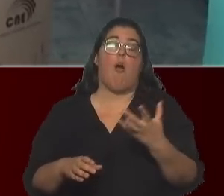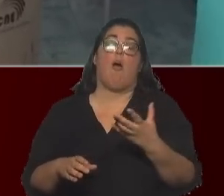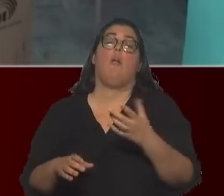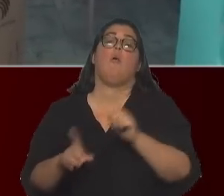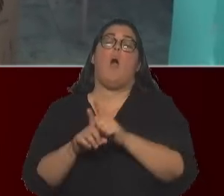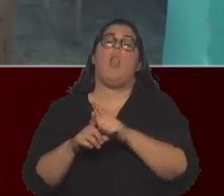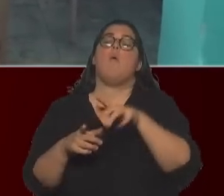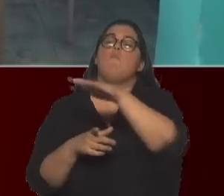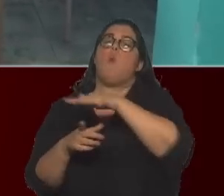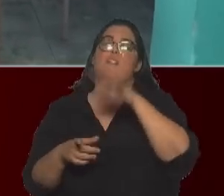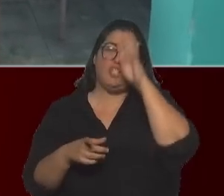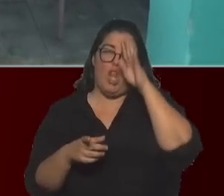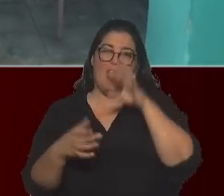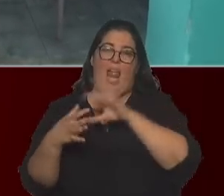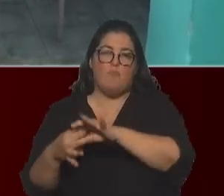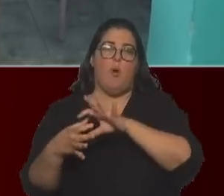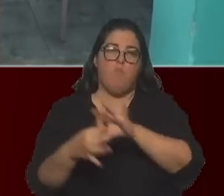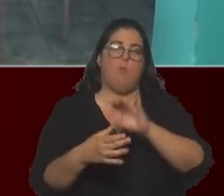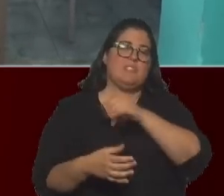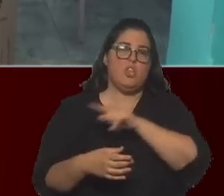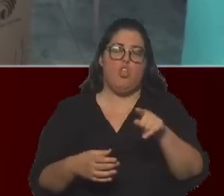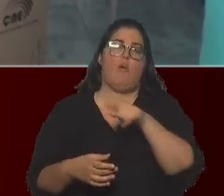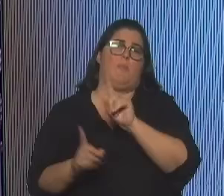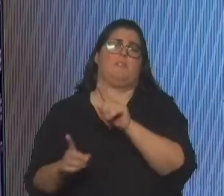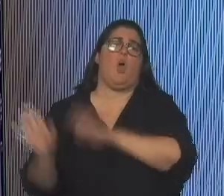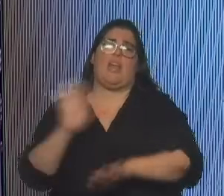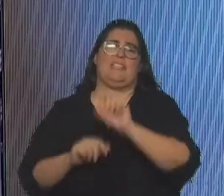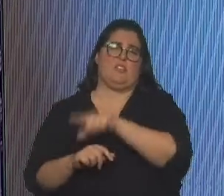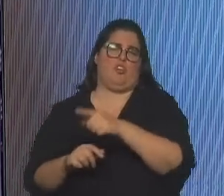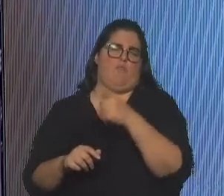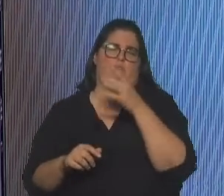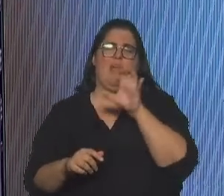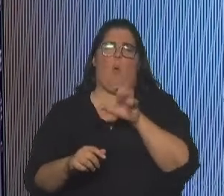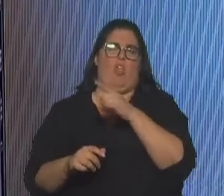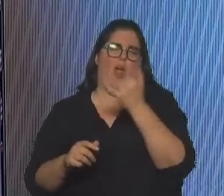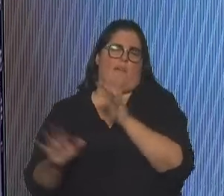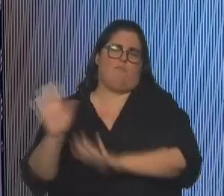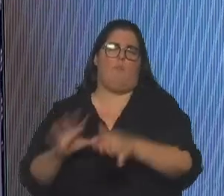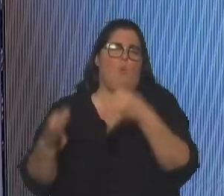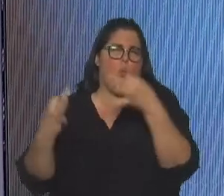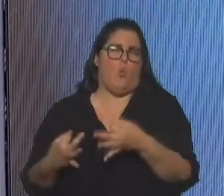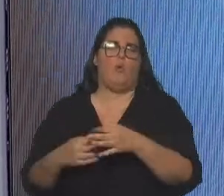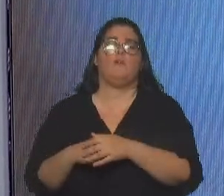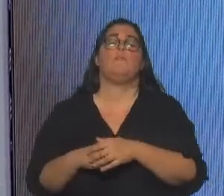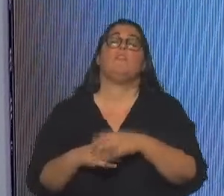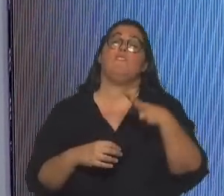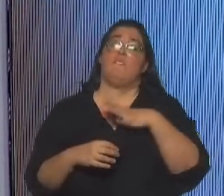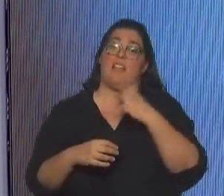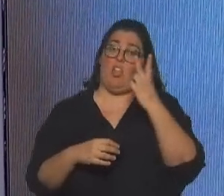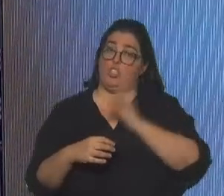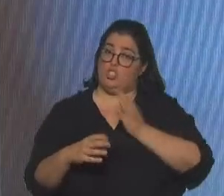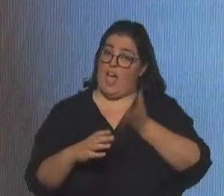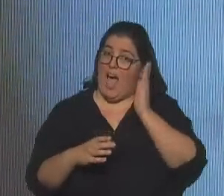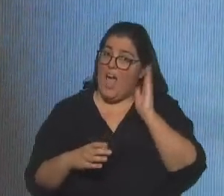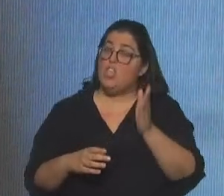pueblos indígenas tan relevantes y tan organizados en Ecuador. Hay que destacar que para las elecciones presidenciales aún restan 2 años, es decir, 2 años